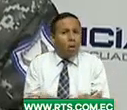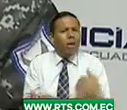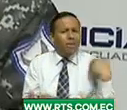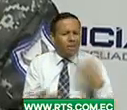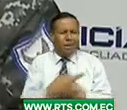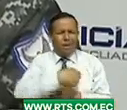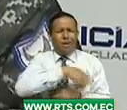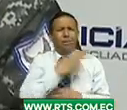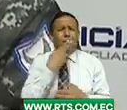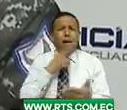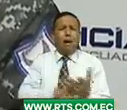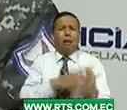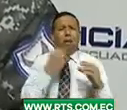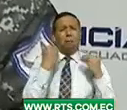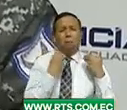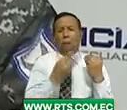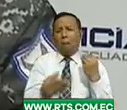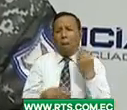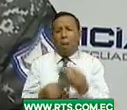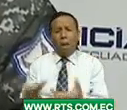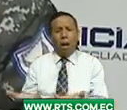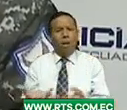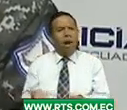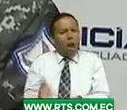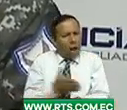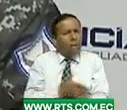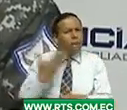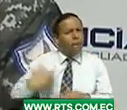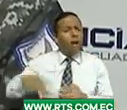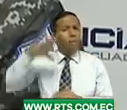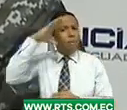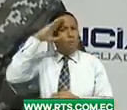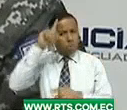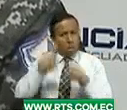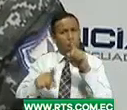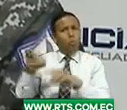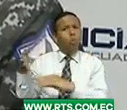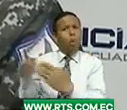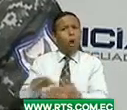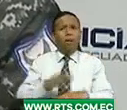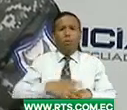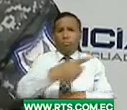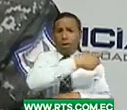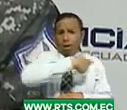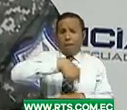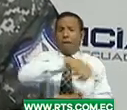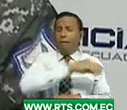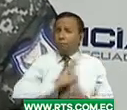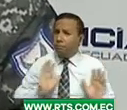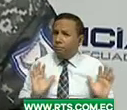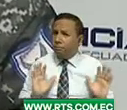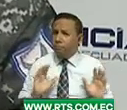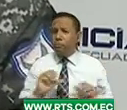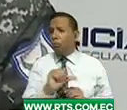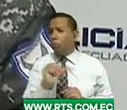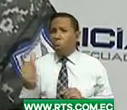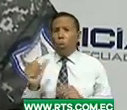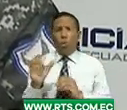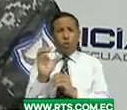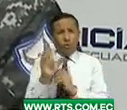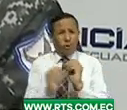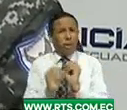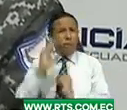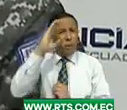antecedentes en los cuales lamentablemente fallecieron funcionarios policiales. También otras unidades de policías